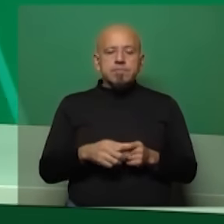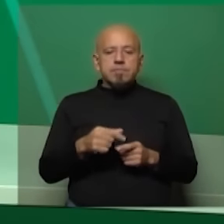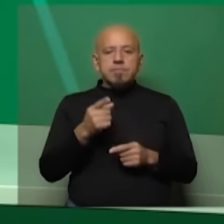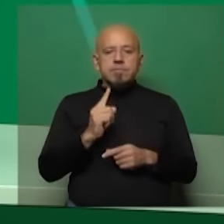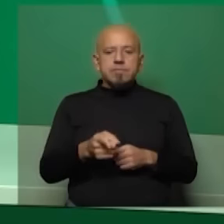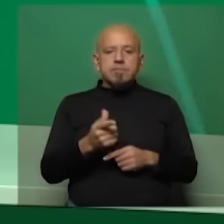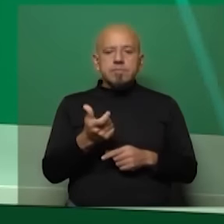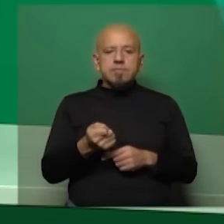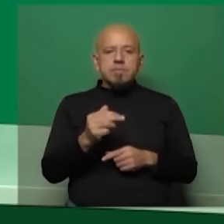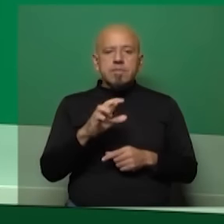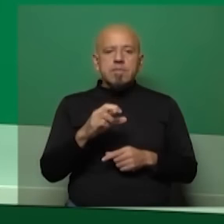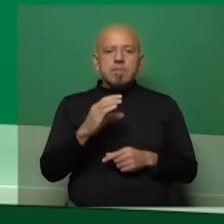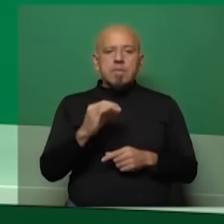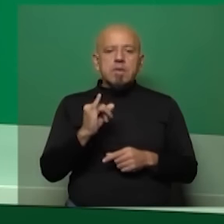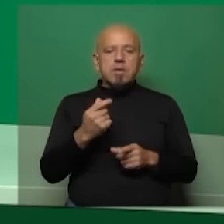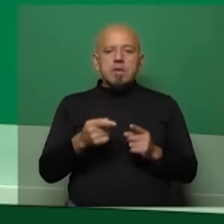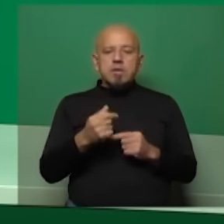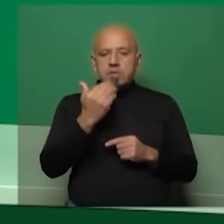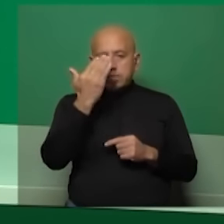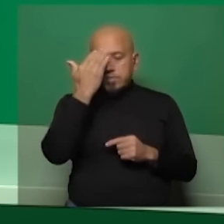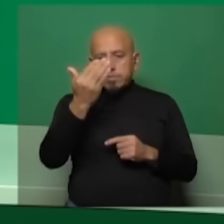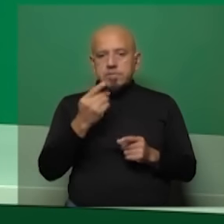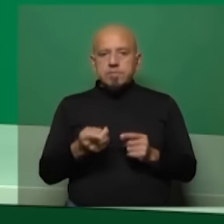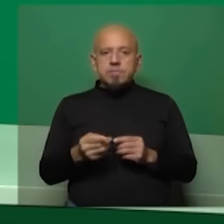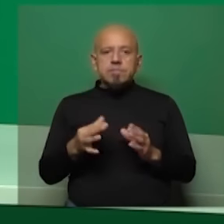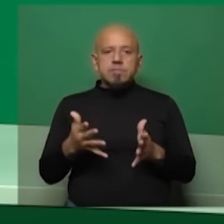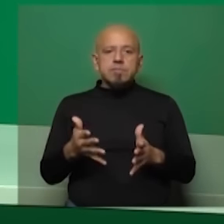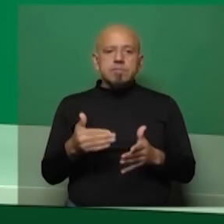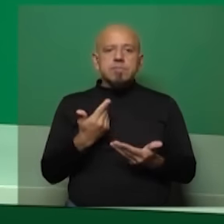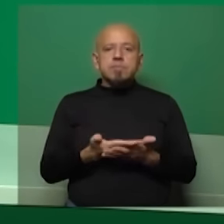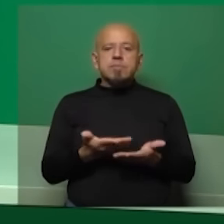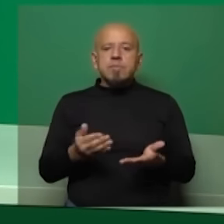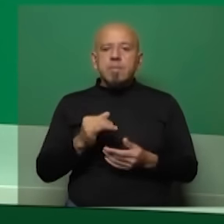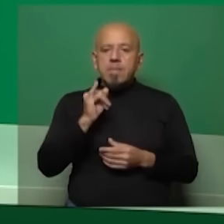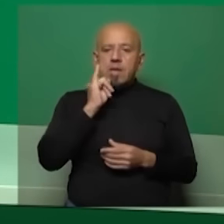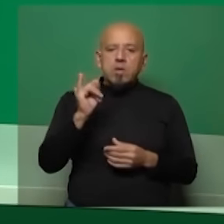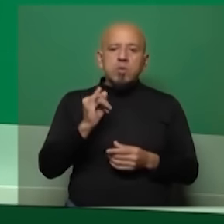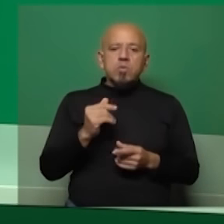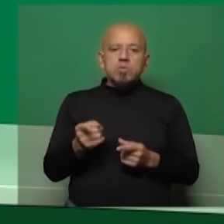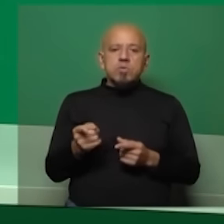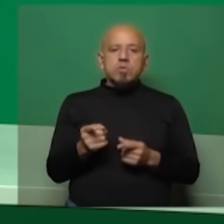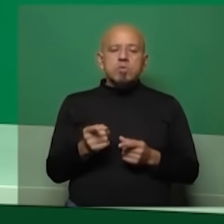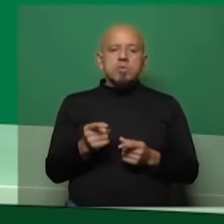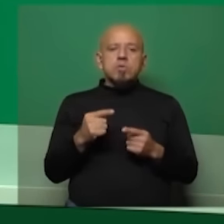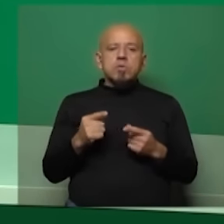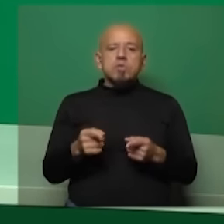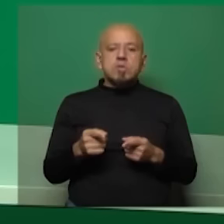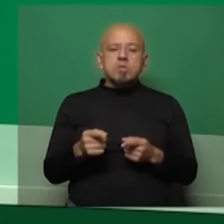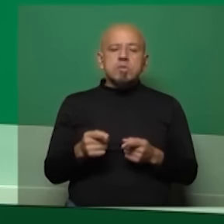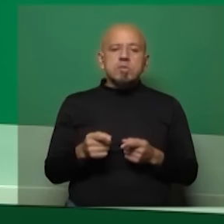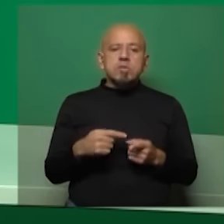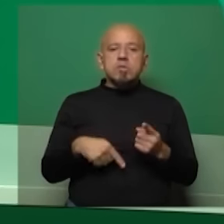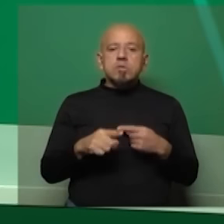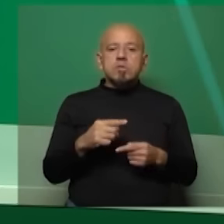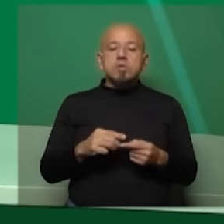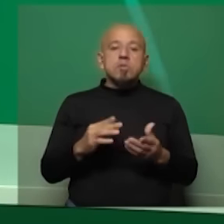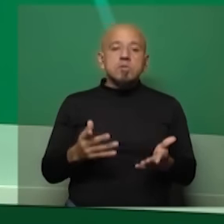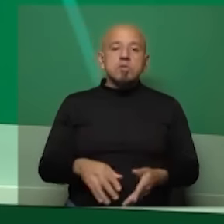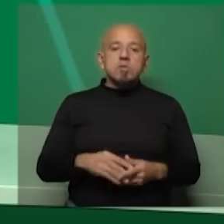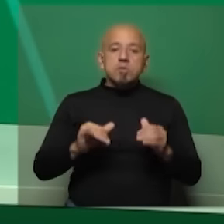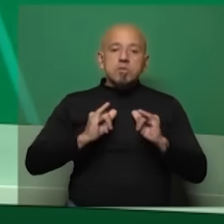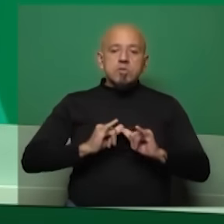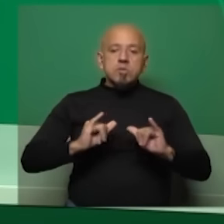García desafió a la dirigencia Frente Amplista a presentar una denuncia si consideran que esta acusación es parte de una